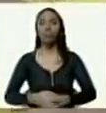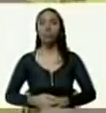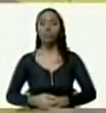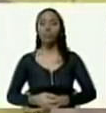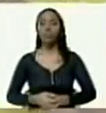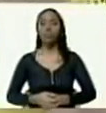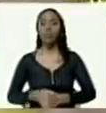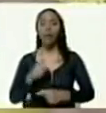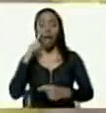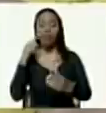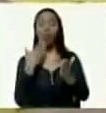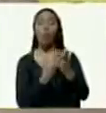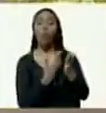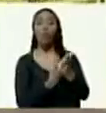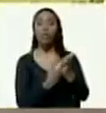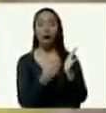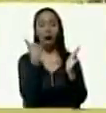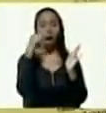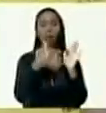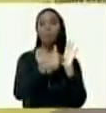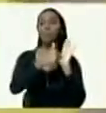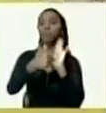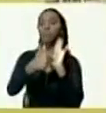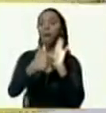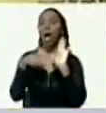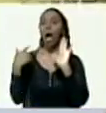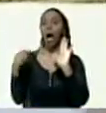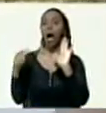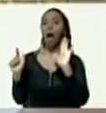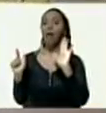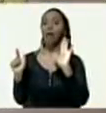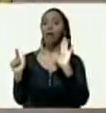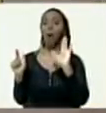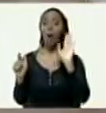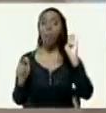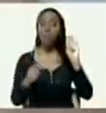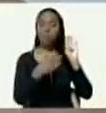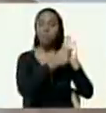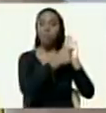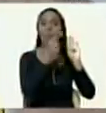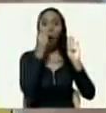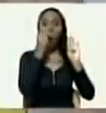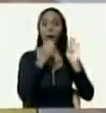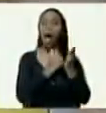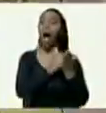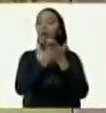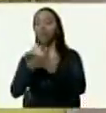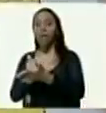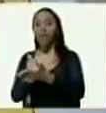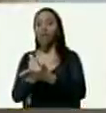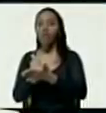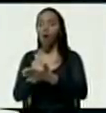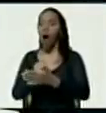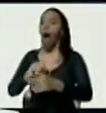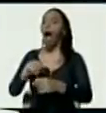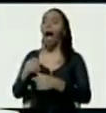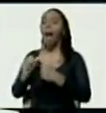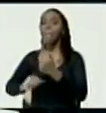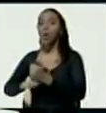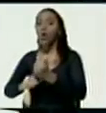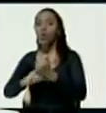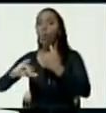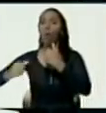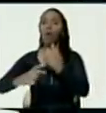quedara constancia de que, en efecto, Betancourt estaba ayudando a la causa de Juan Guaidó. ¿Y qué mejor